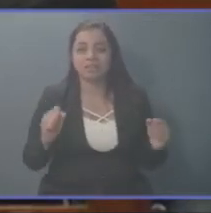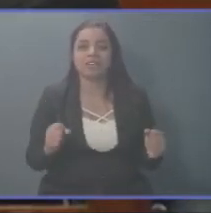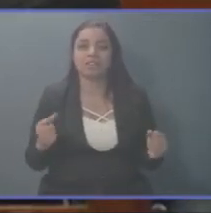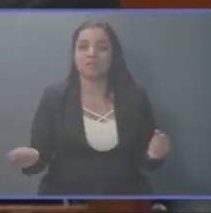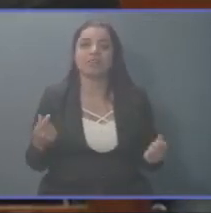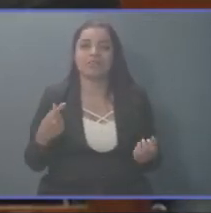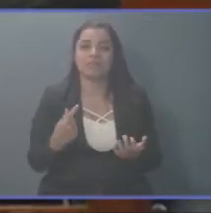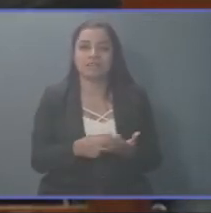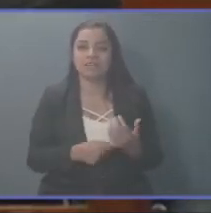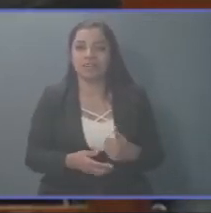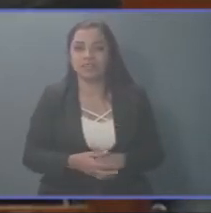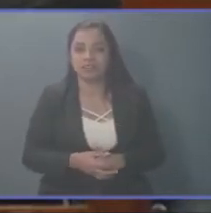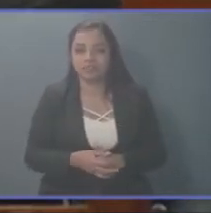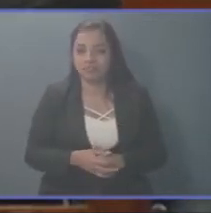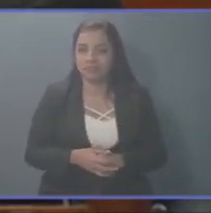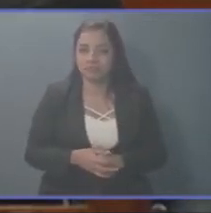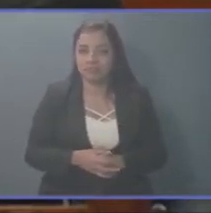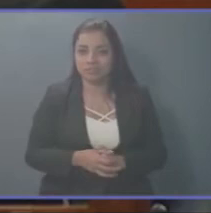ostentarla.